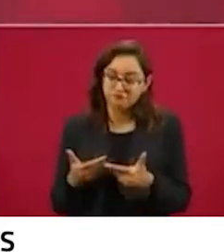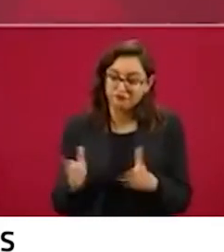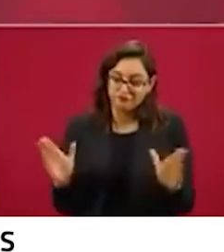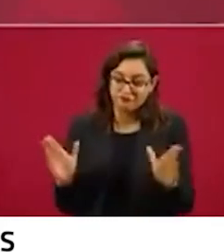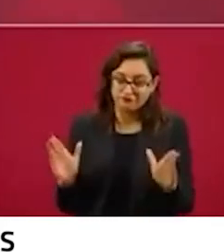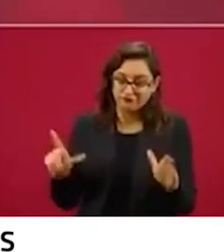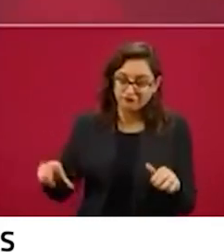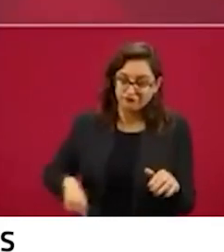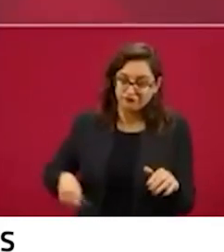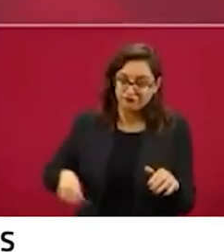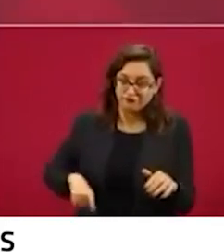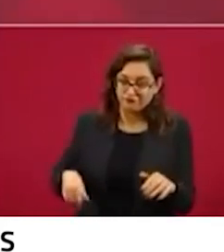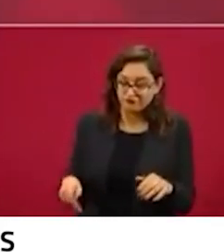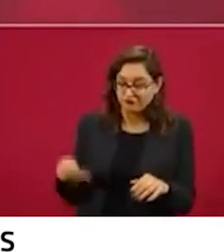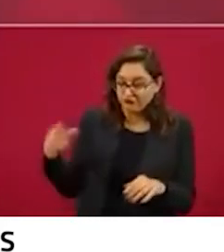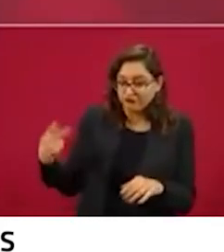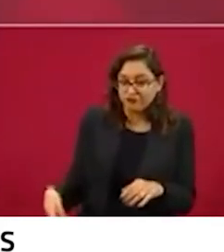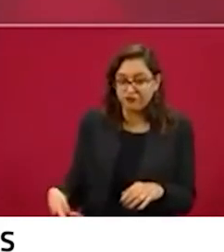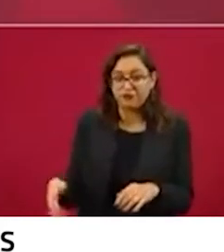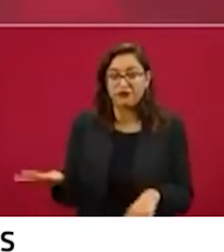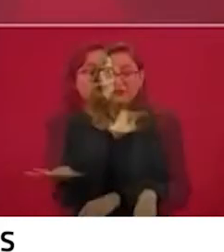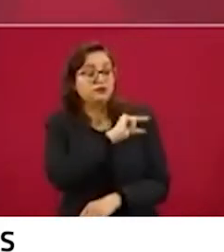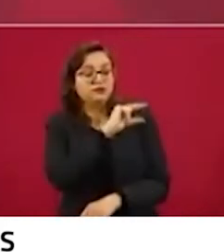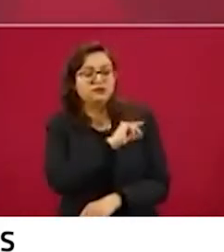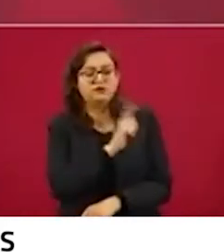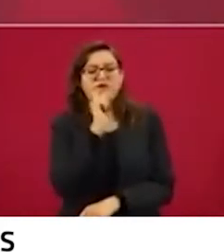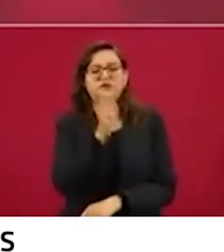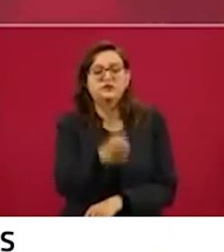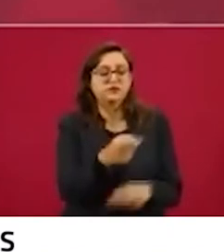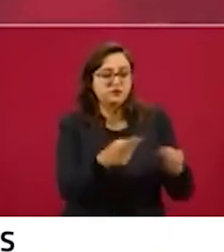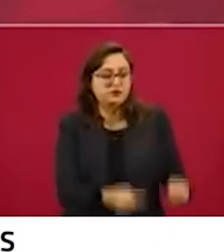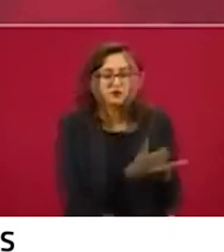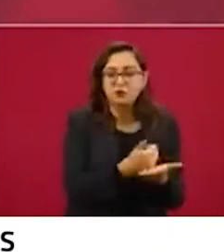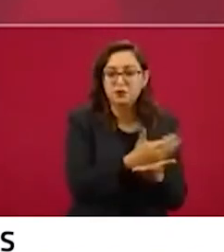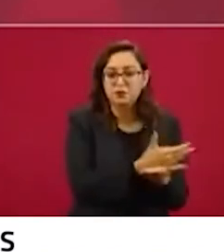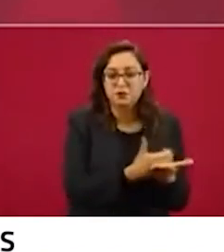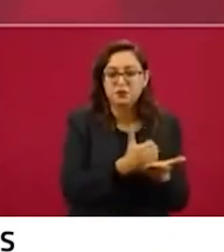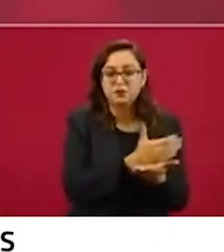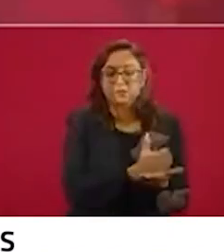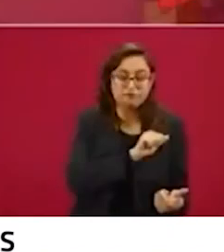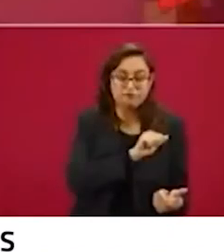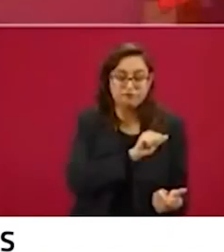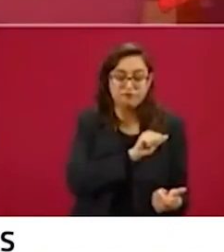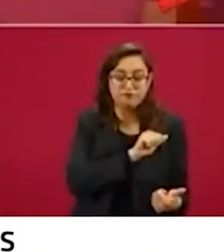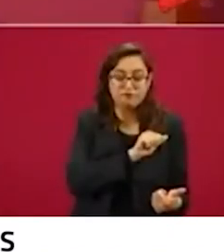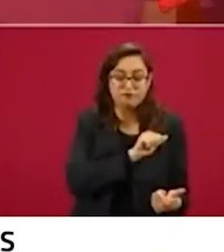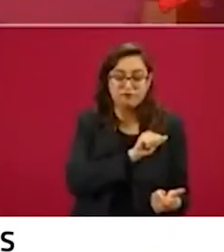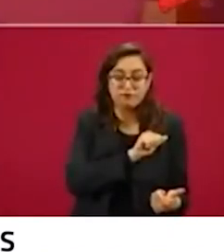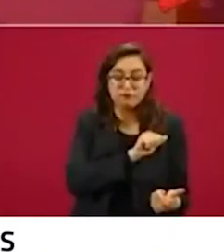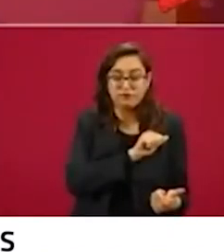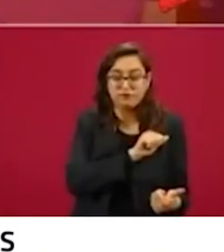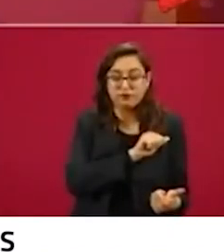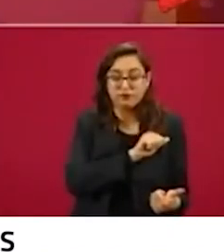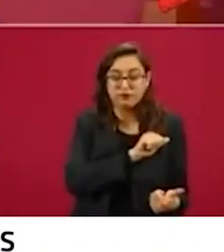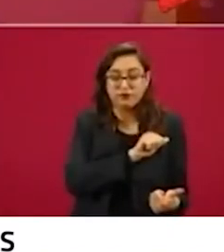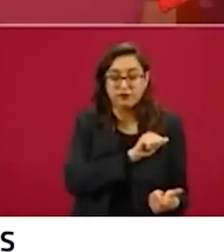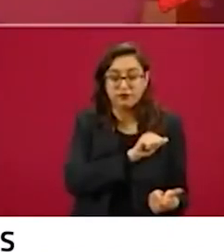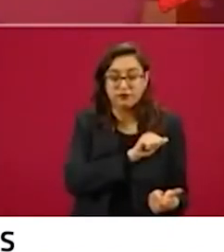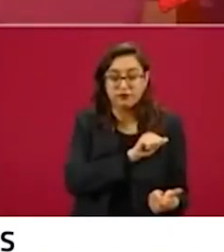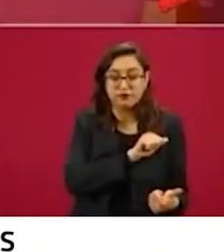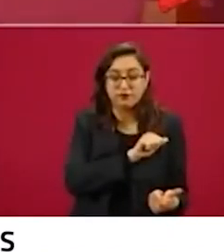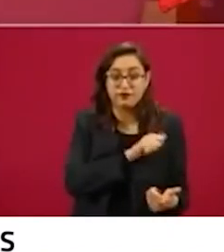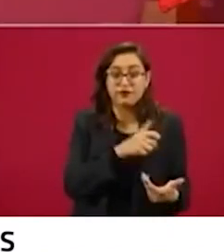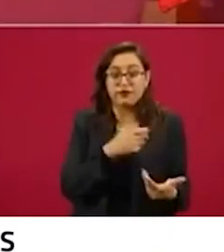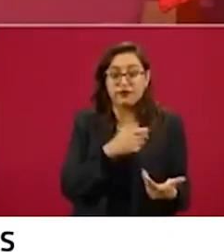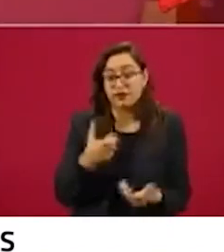público. Porque las plantas privadas significan lucro, son negocios privados y lo que genera